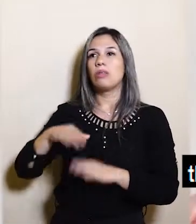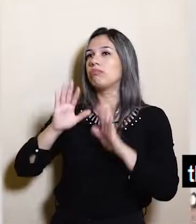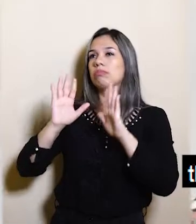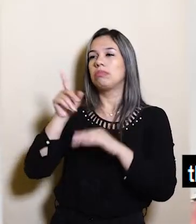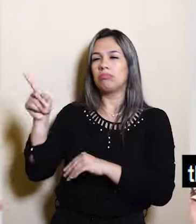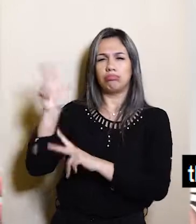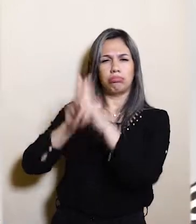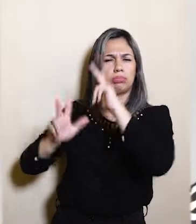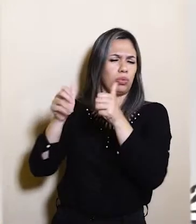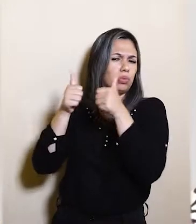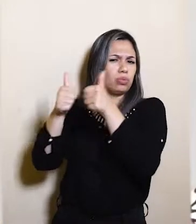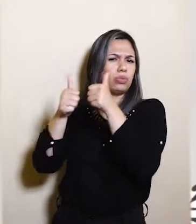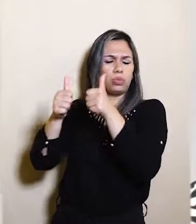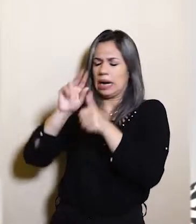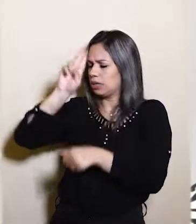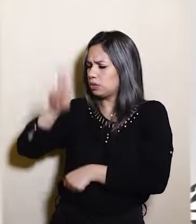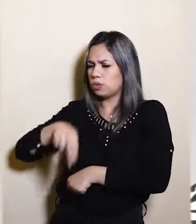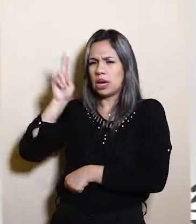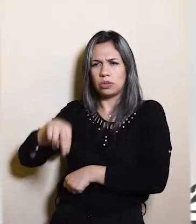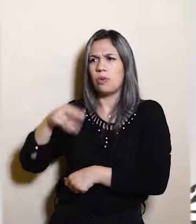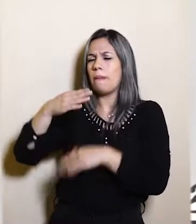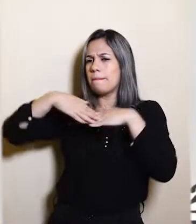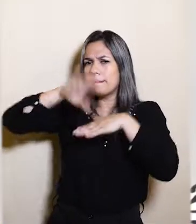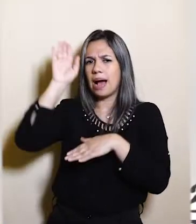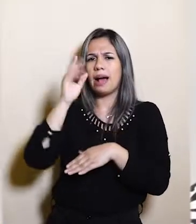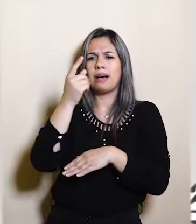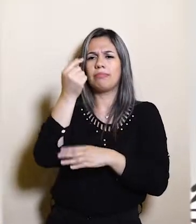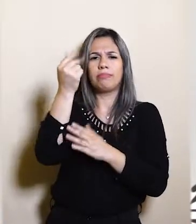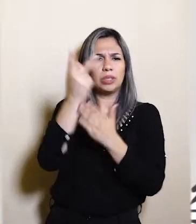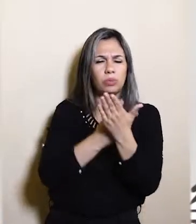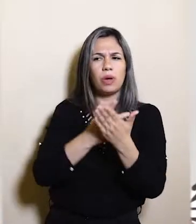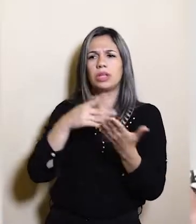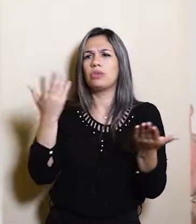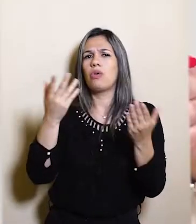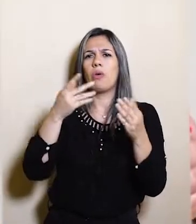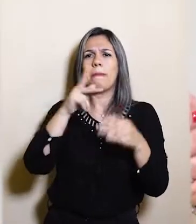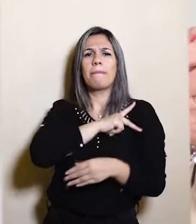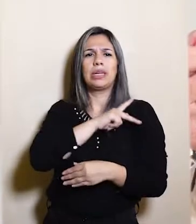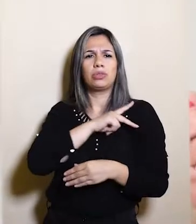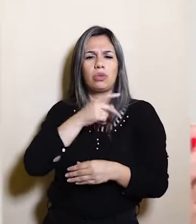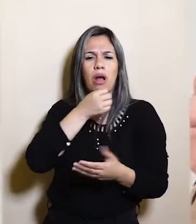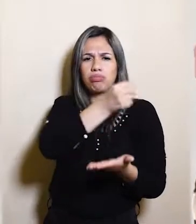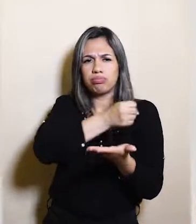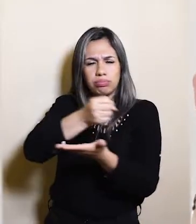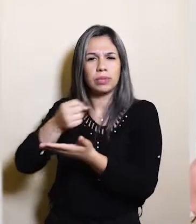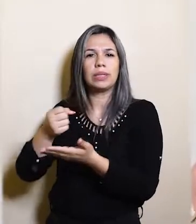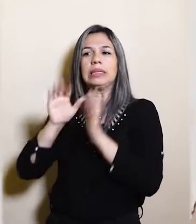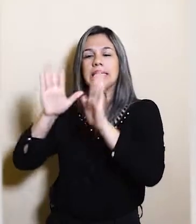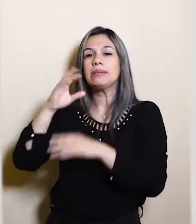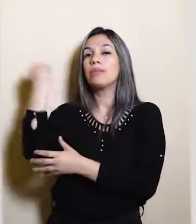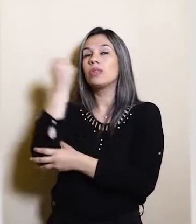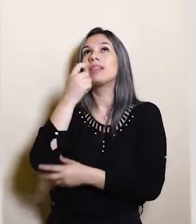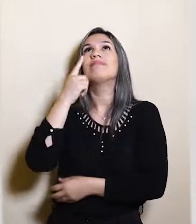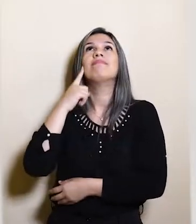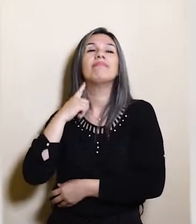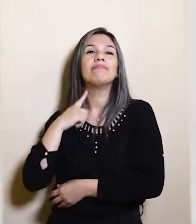que estás indicando, que es obvio, ¿verdad?, mayores recursos, mayor presupuesto, tiene que ver con una decidida voluntad de implementar una